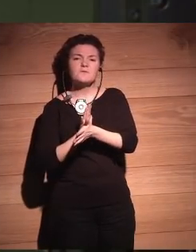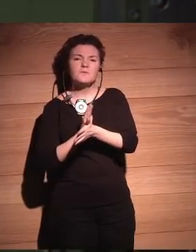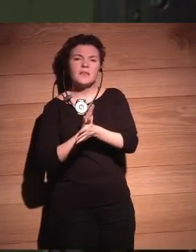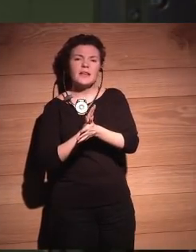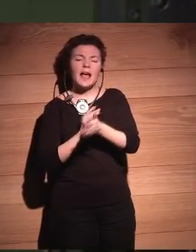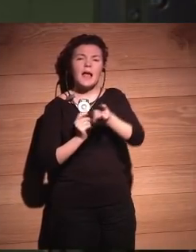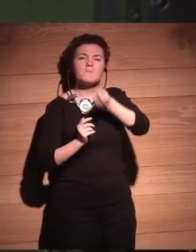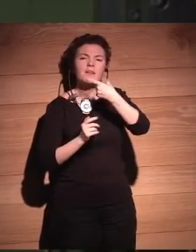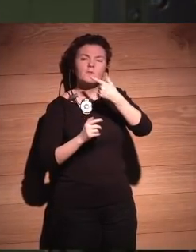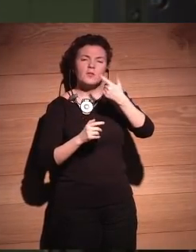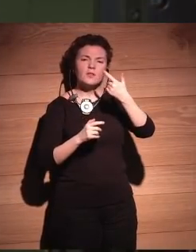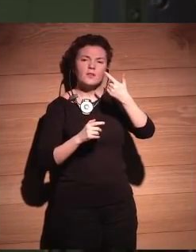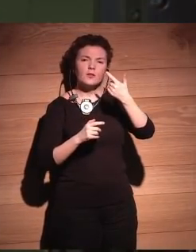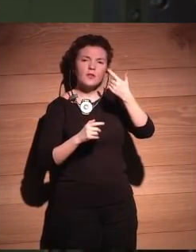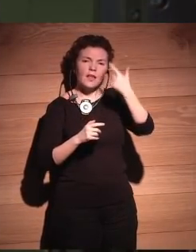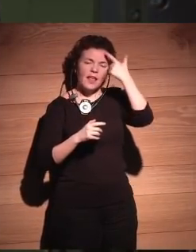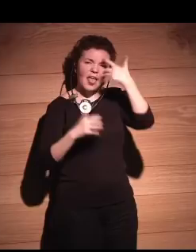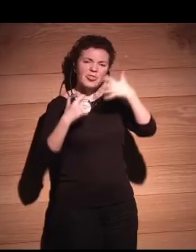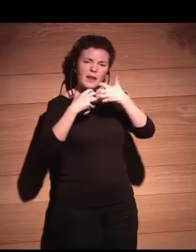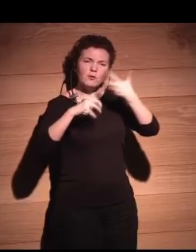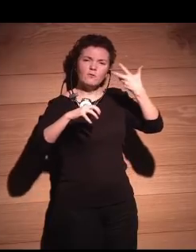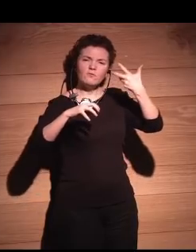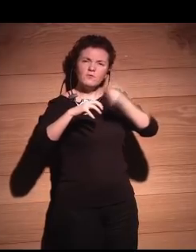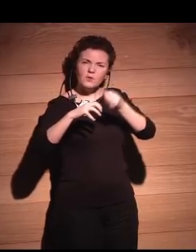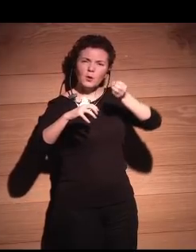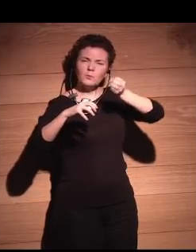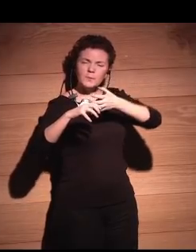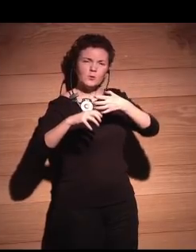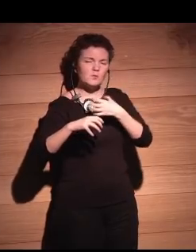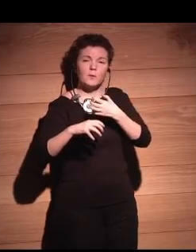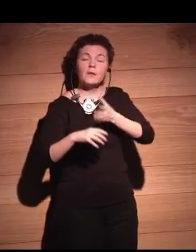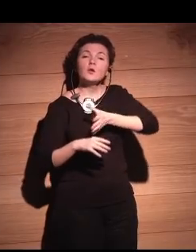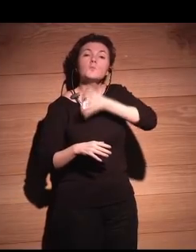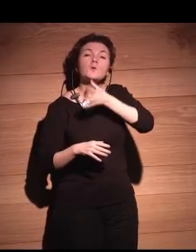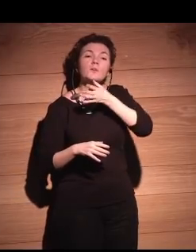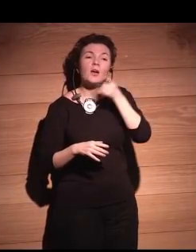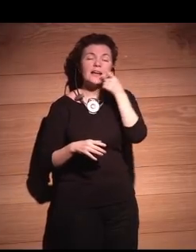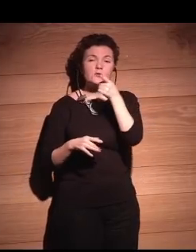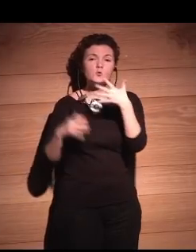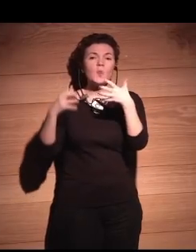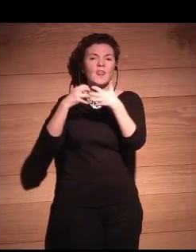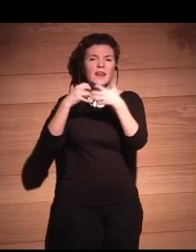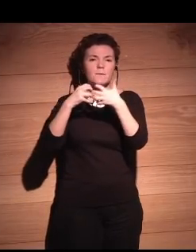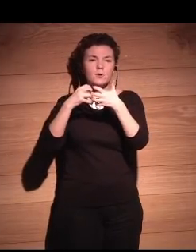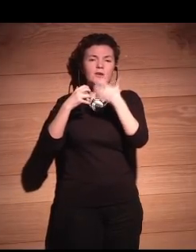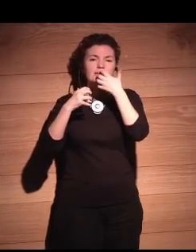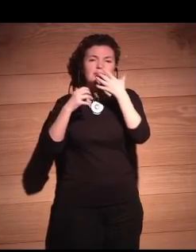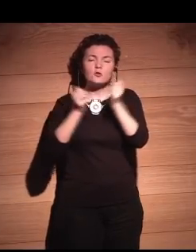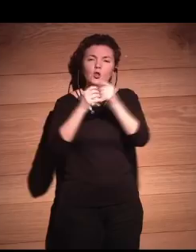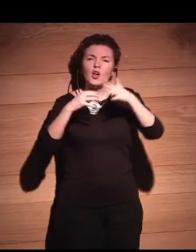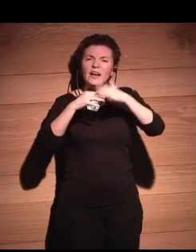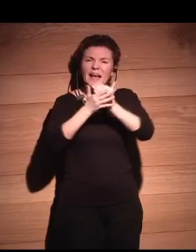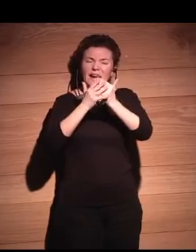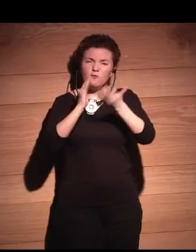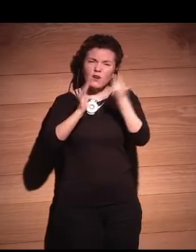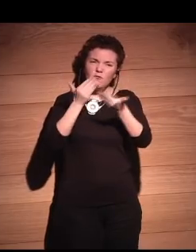pueden meter estos fármacos en el cerebro. ¿Y por qué es así? Bueno, pues este es un cerebro con todo, si le quitamos todo el tejido, ahí